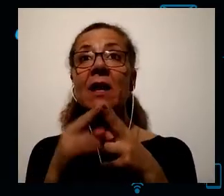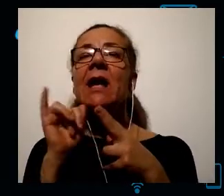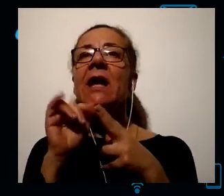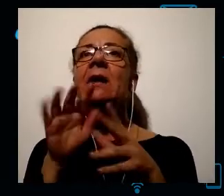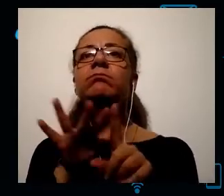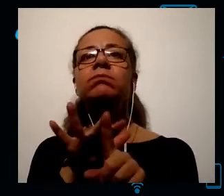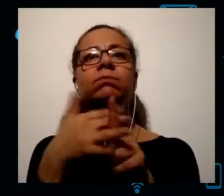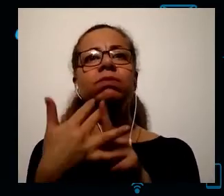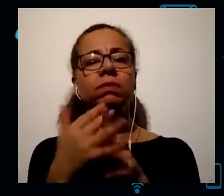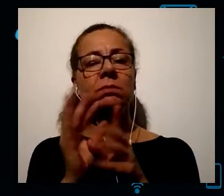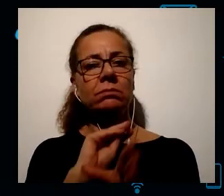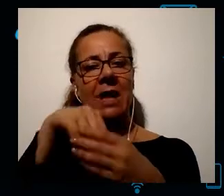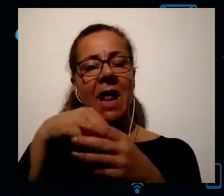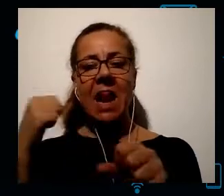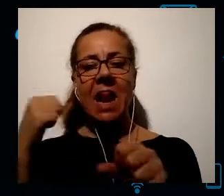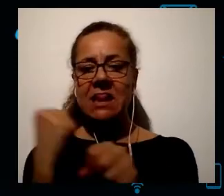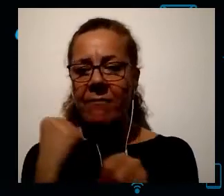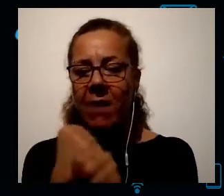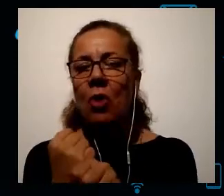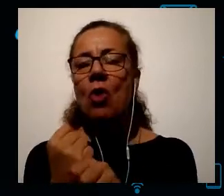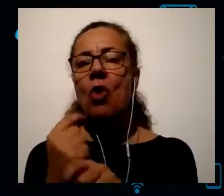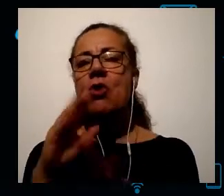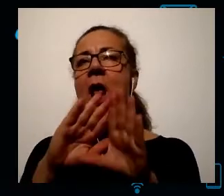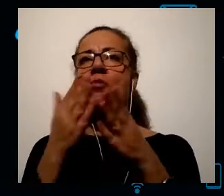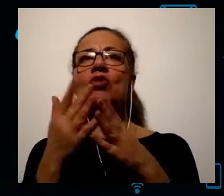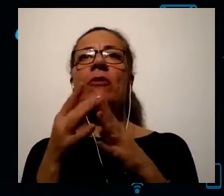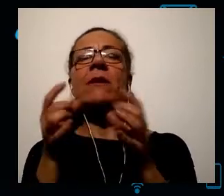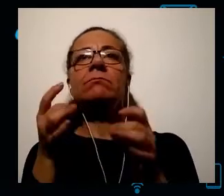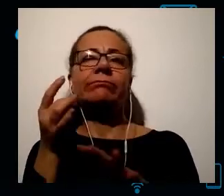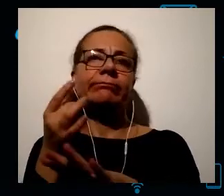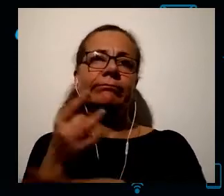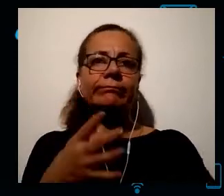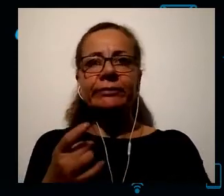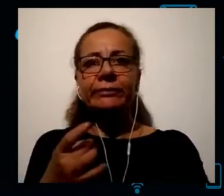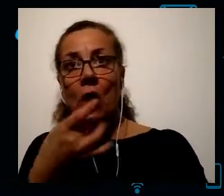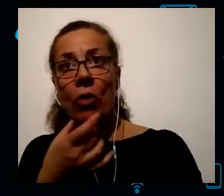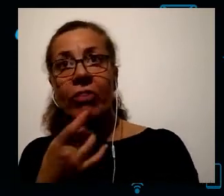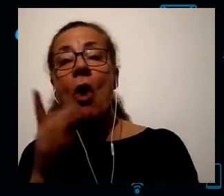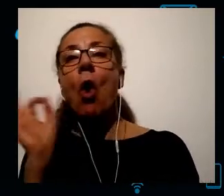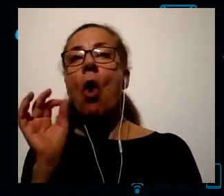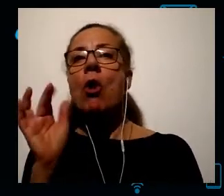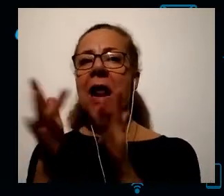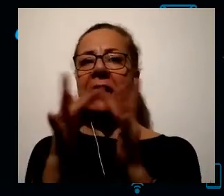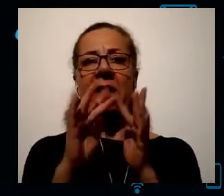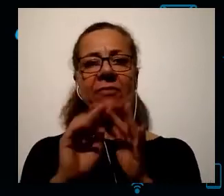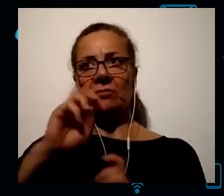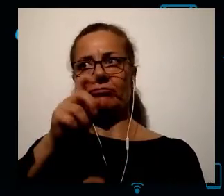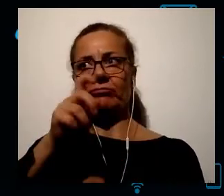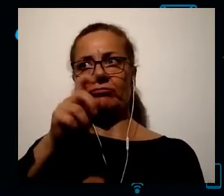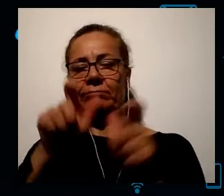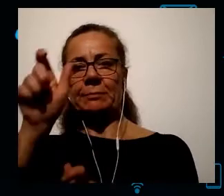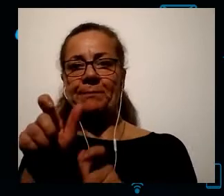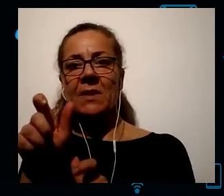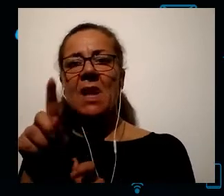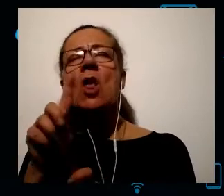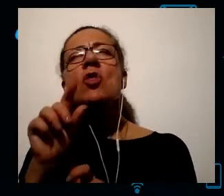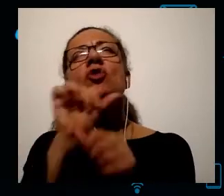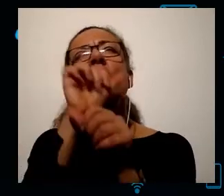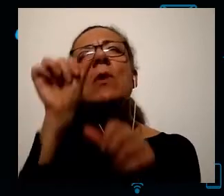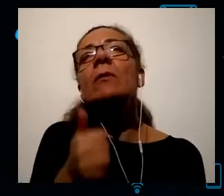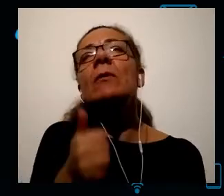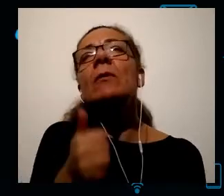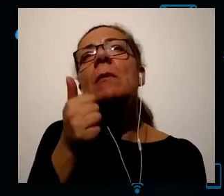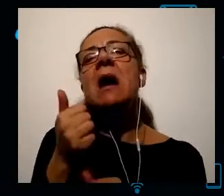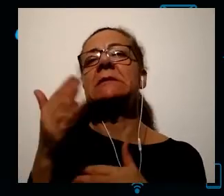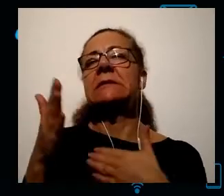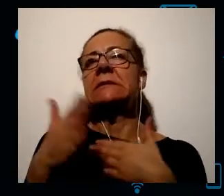implicaciones en el mundo laboral en el mundo del entretenimiento en el mundo de las relaciones con los demás de una manera un poco más elaborada que